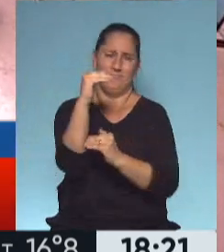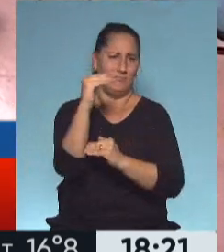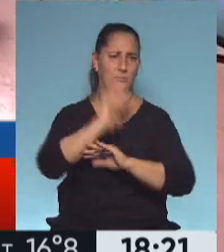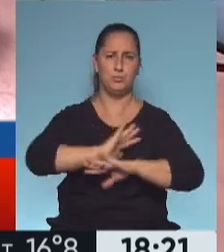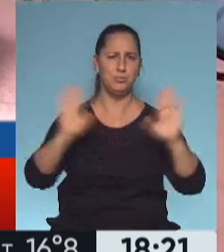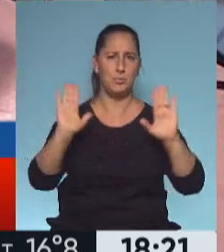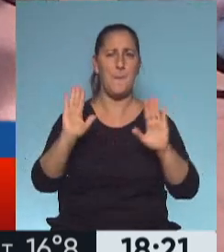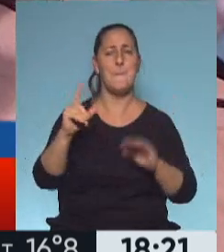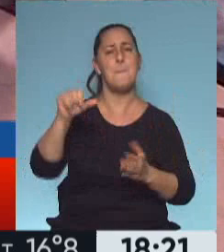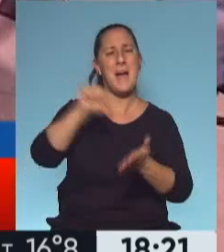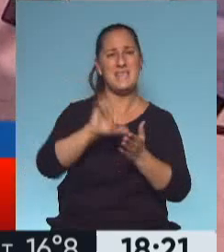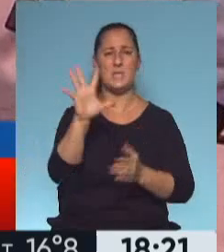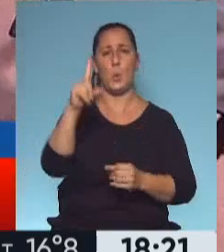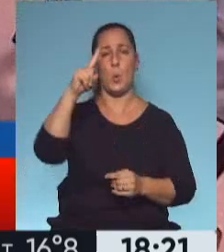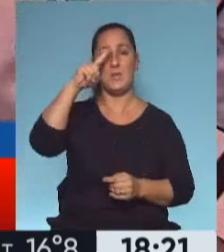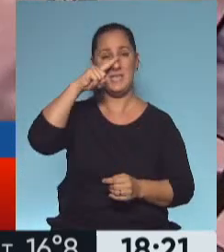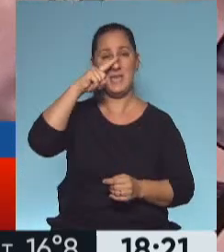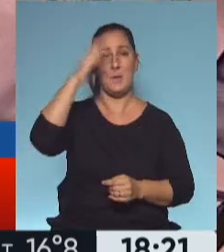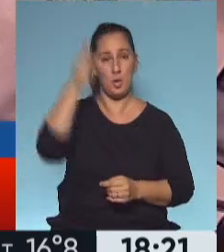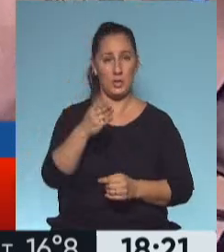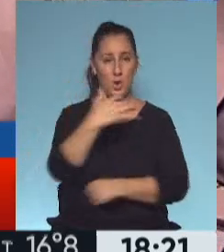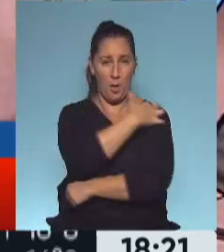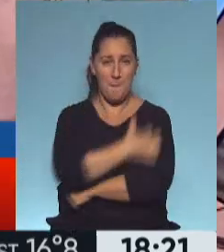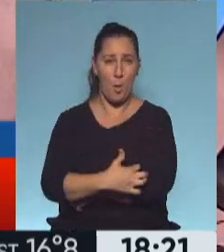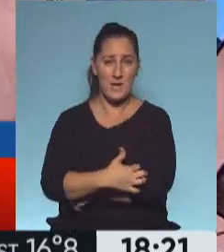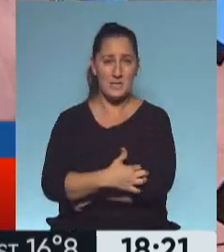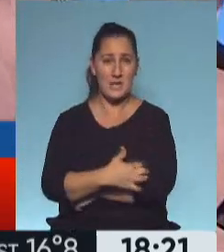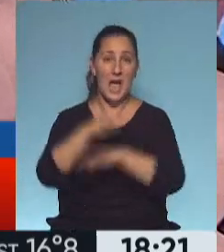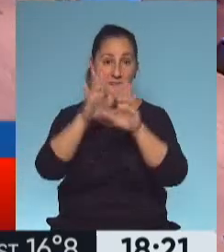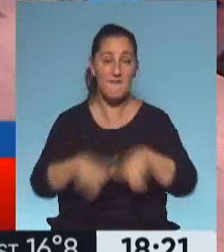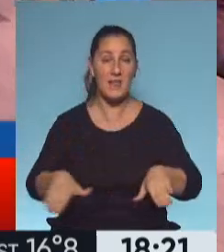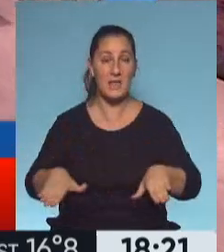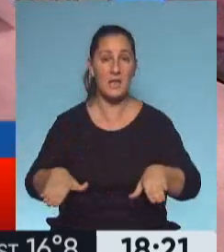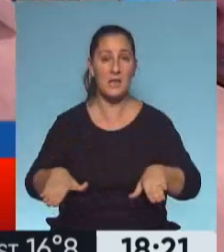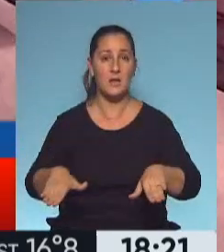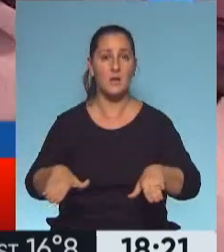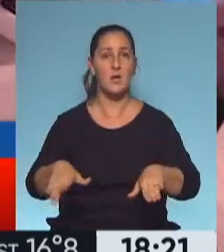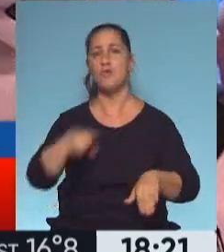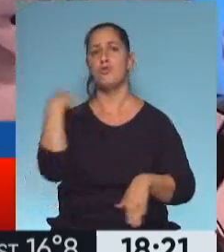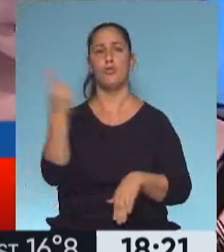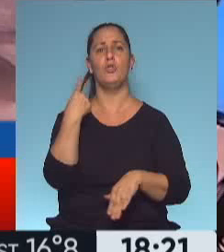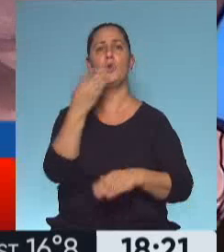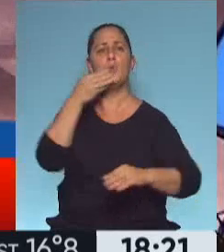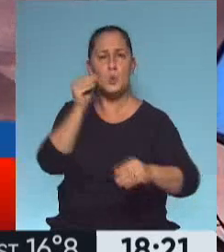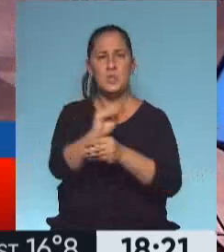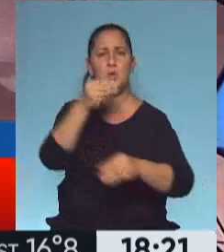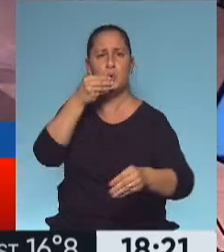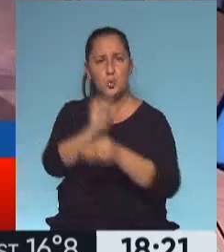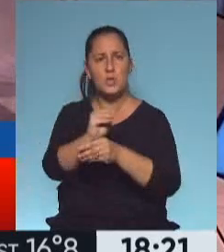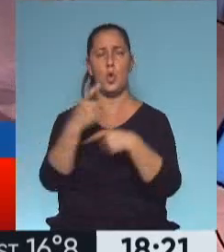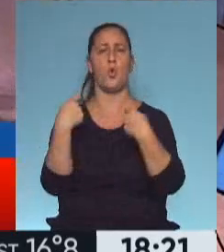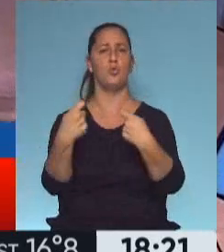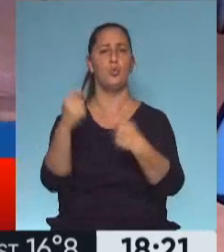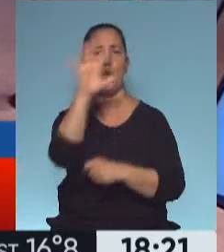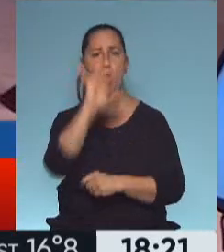En un país con 57% de pobreza infantil, estamos gastando en subsidiar el consumo de